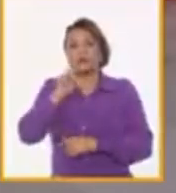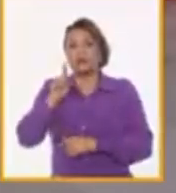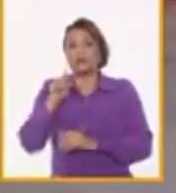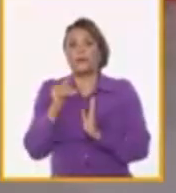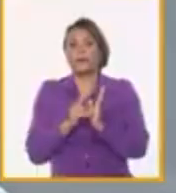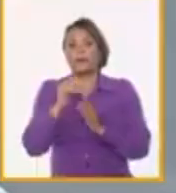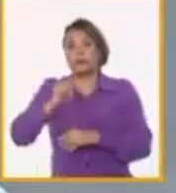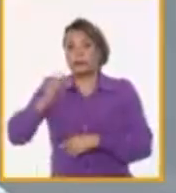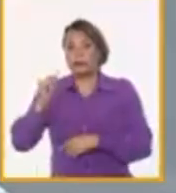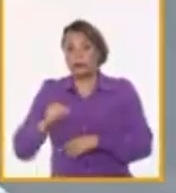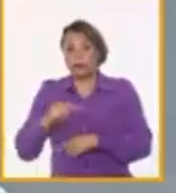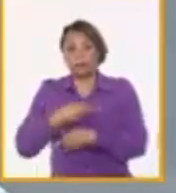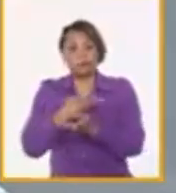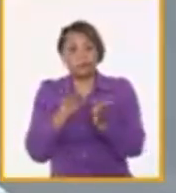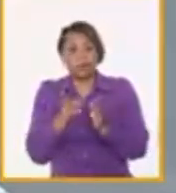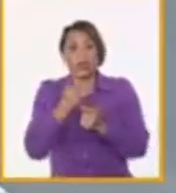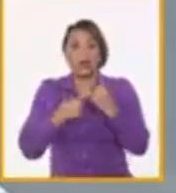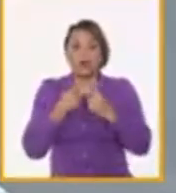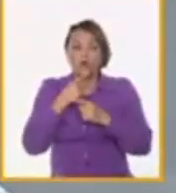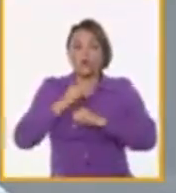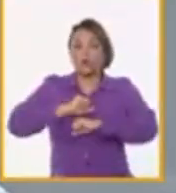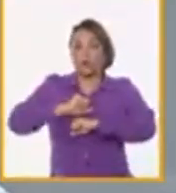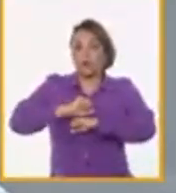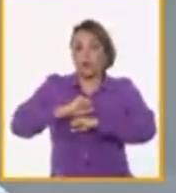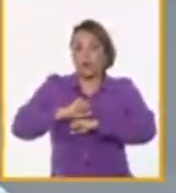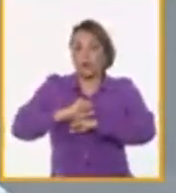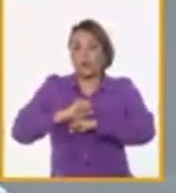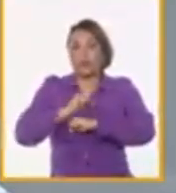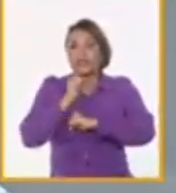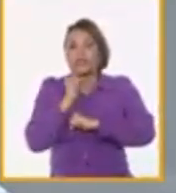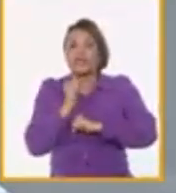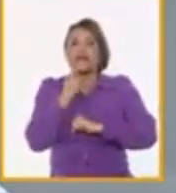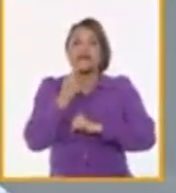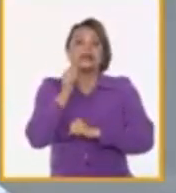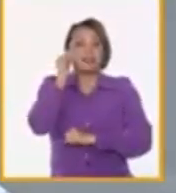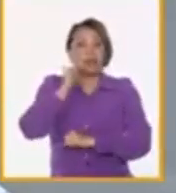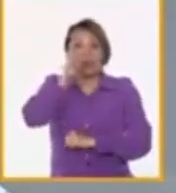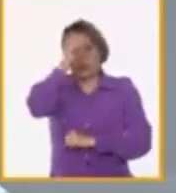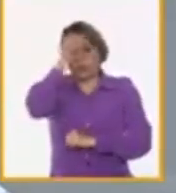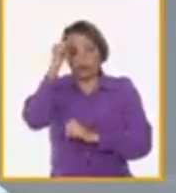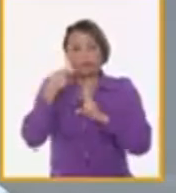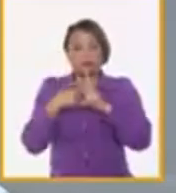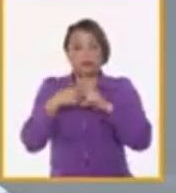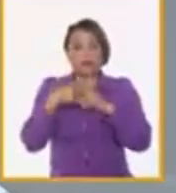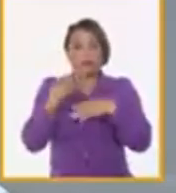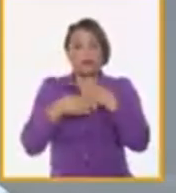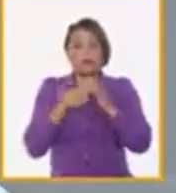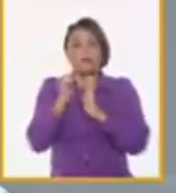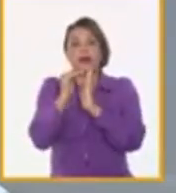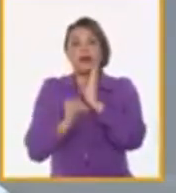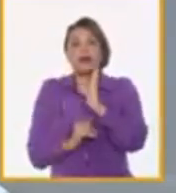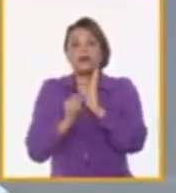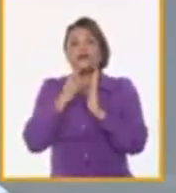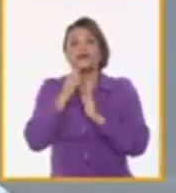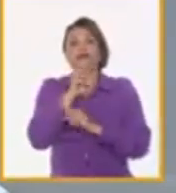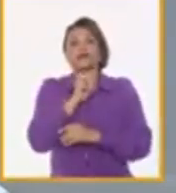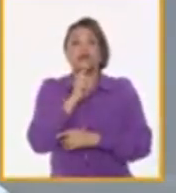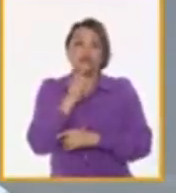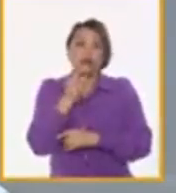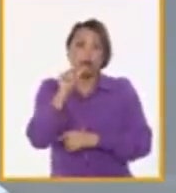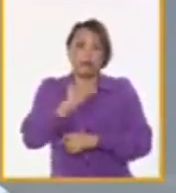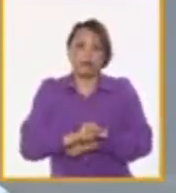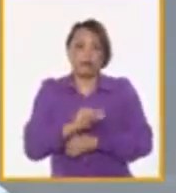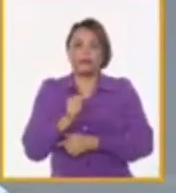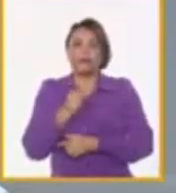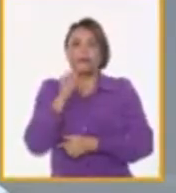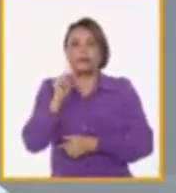personas con algunos equipos que después voy a explicar que se han montado el fin de semana, bajamos a 378 mil personas, casi 60